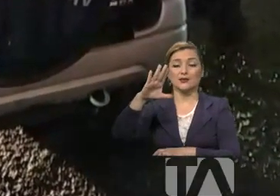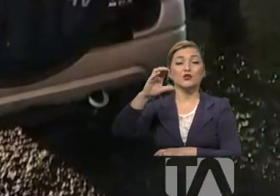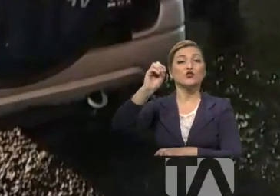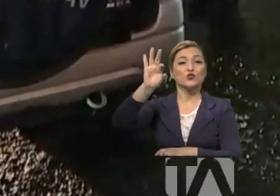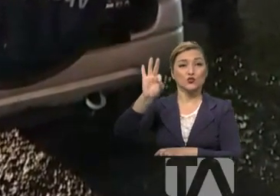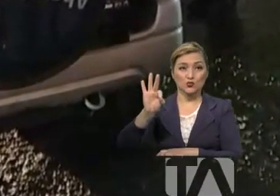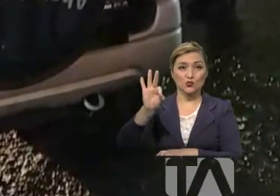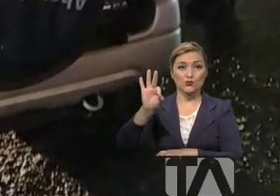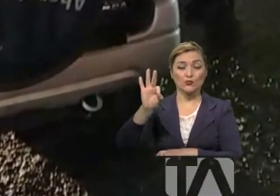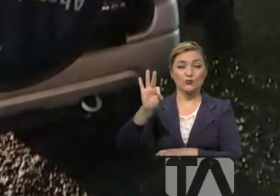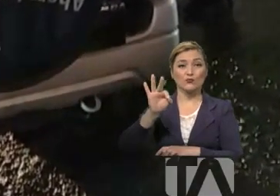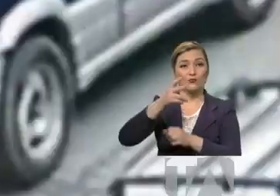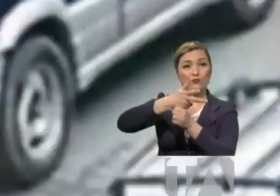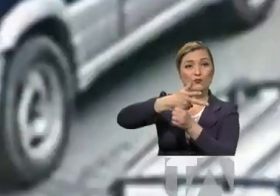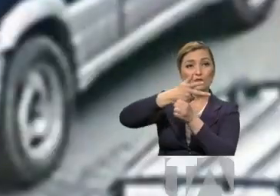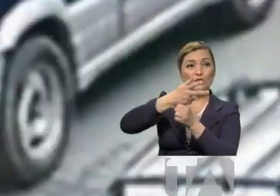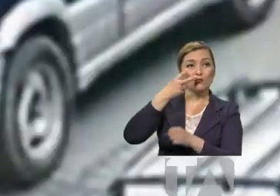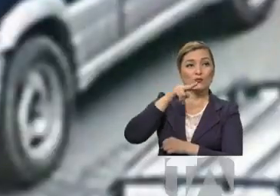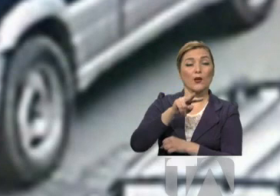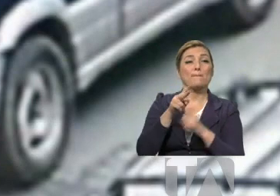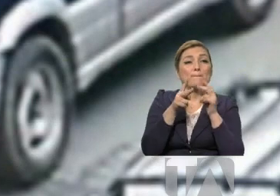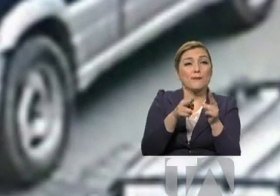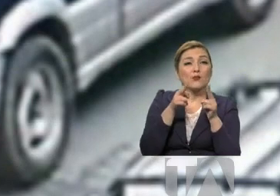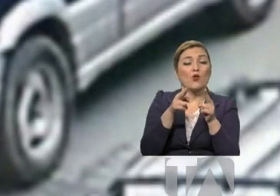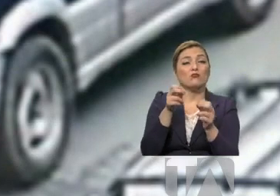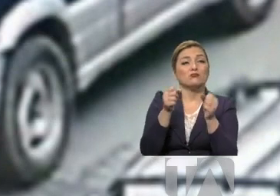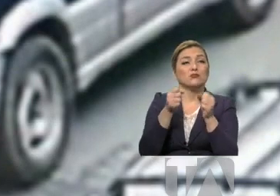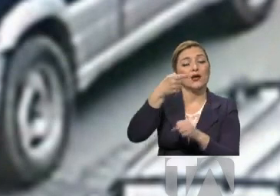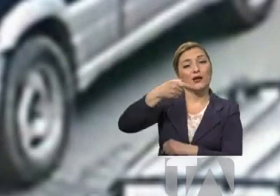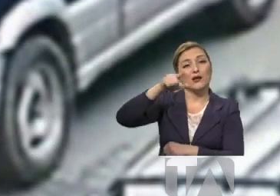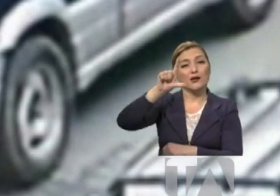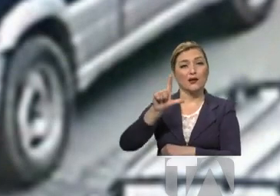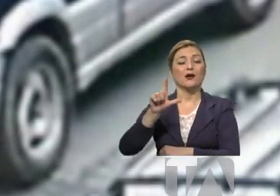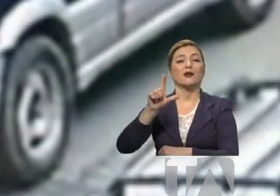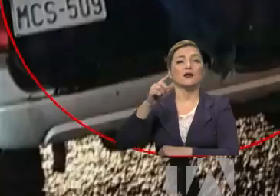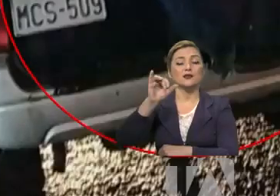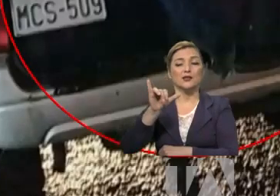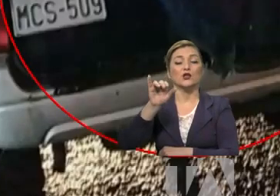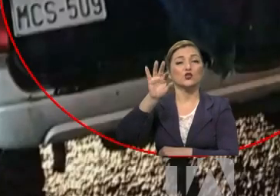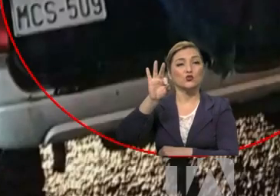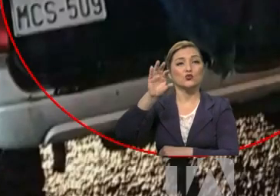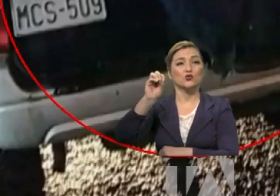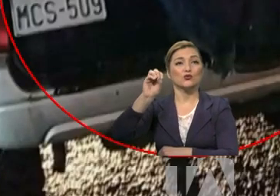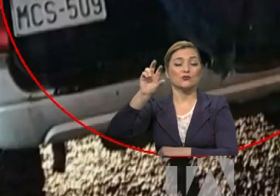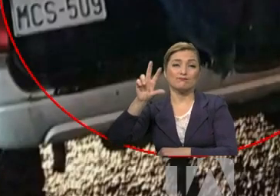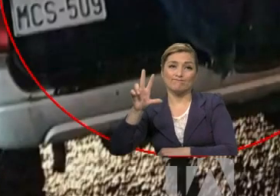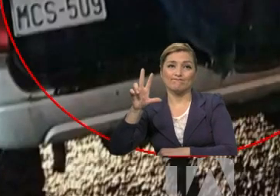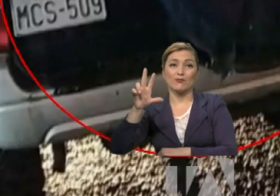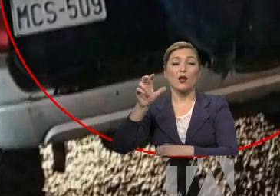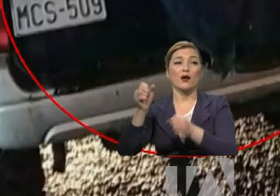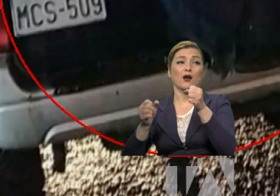MCS 509, mientras que en las grabaciones se ve el mismo vehículo con placa GLY 903. Coincidencialmente, los